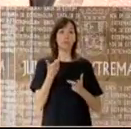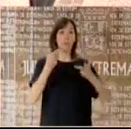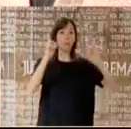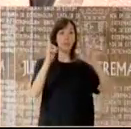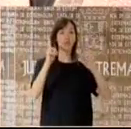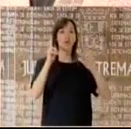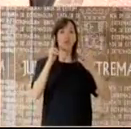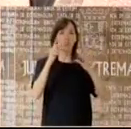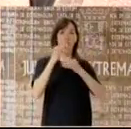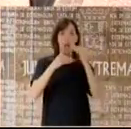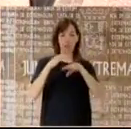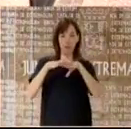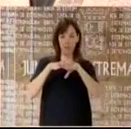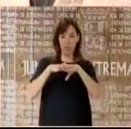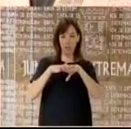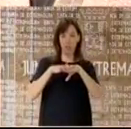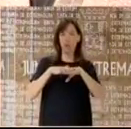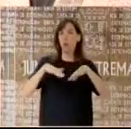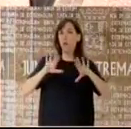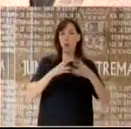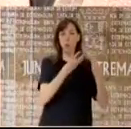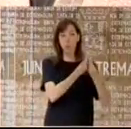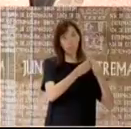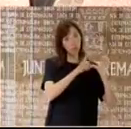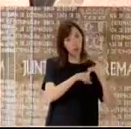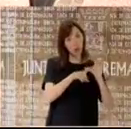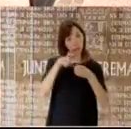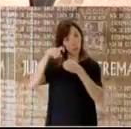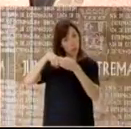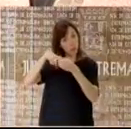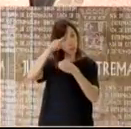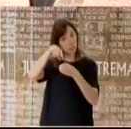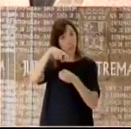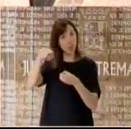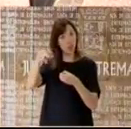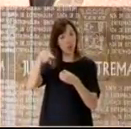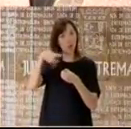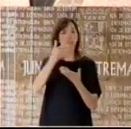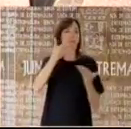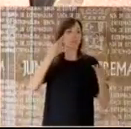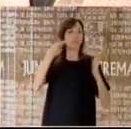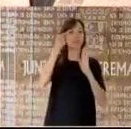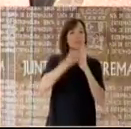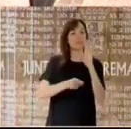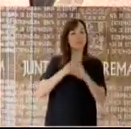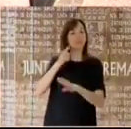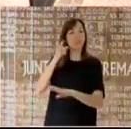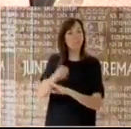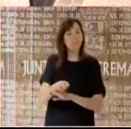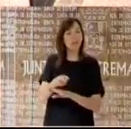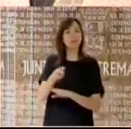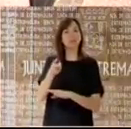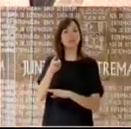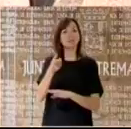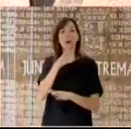la hace el Ministerio, pero la Junta ha podido participar en esa licitación, es decir, ¿va a poner condiciones, más condiciones de las que hay